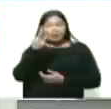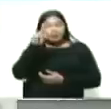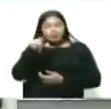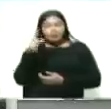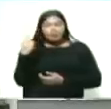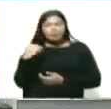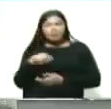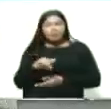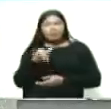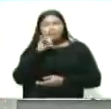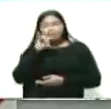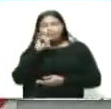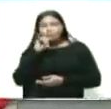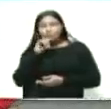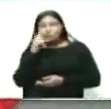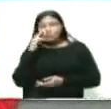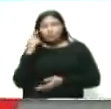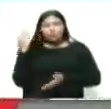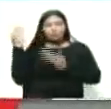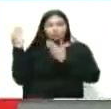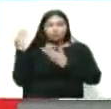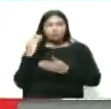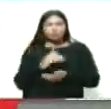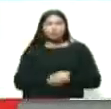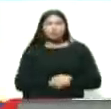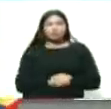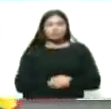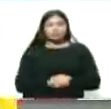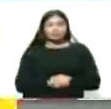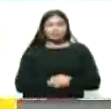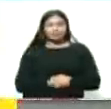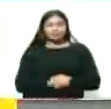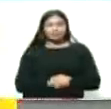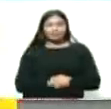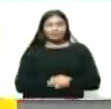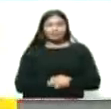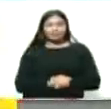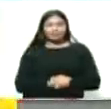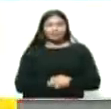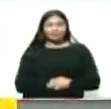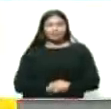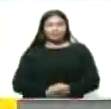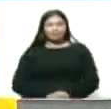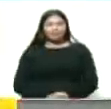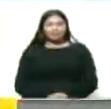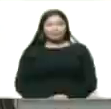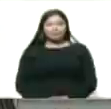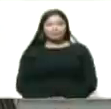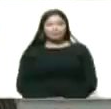también tiene información que ofrecernos a esta hora, 11:26 minutos de la mañana. Baker, ¿cómo estás? Muy buenos días, adelante.